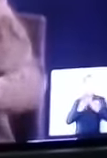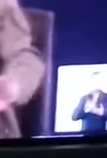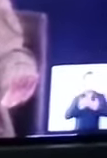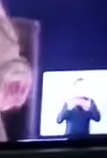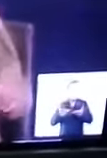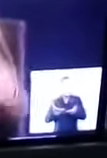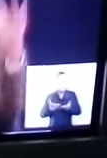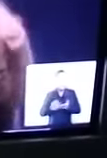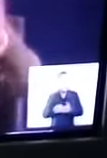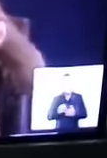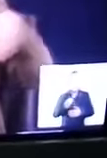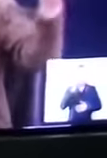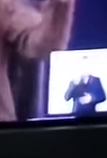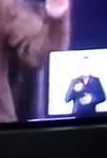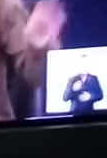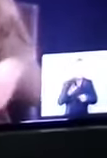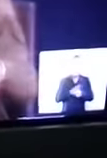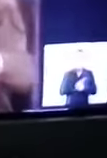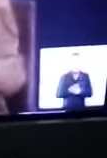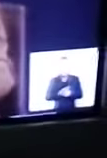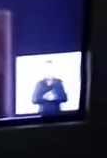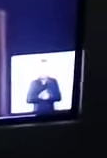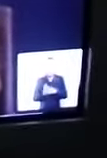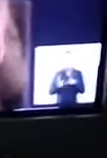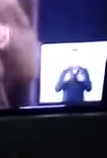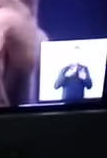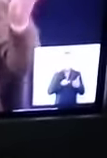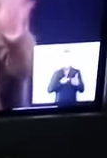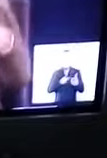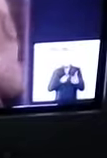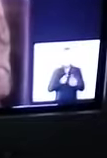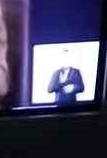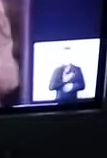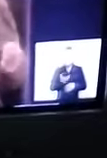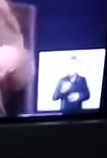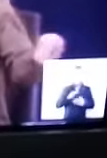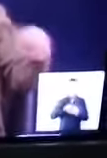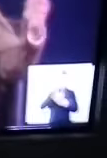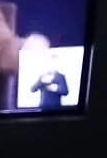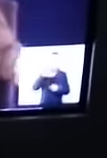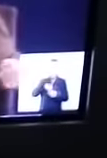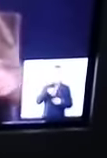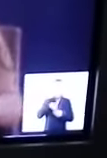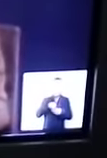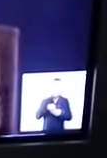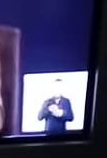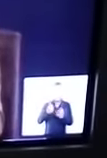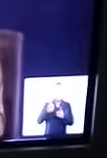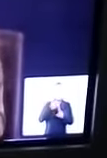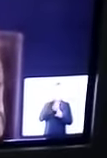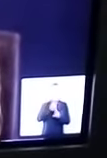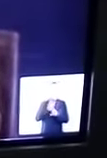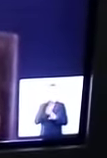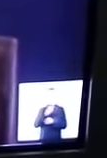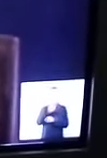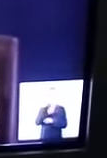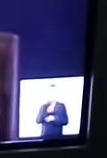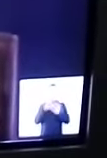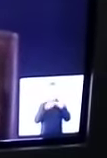En efectivo prácticamente, es decir, va a ir a las cuentas, ¿verdad? No en efectivo, pero es cash, pues lo pueden usar inmediatamente